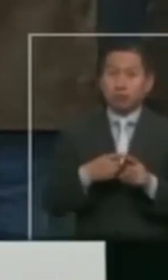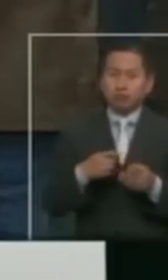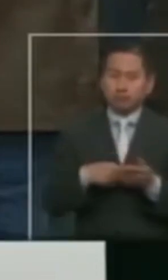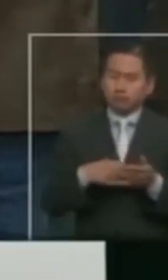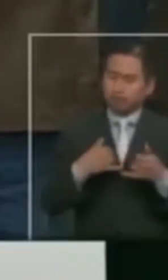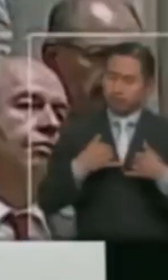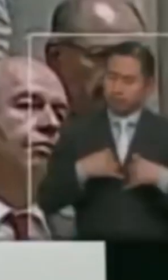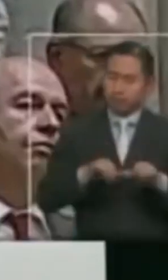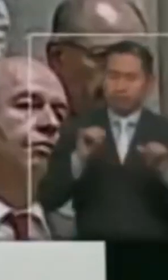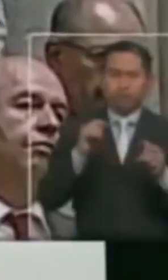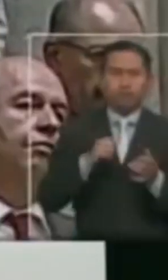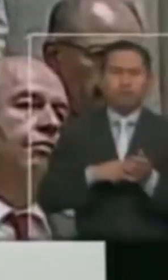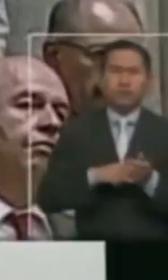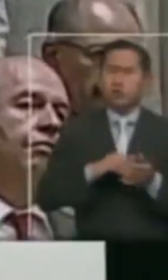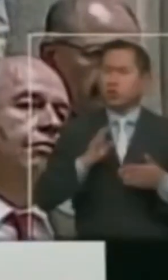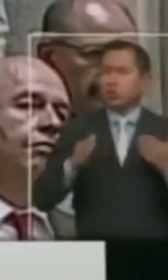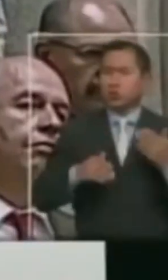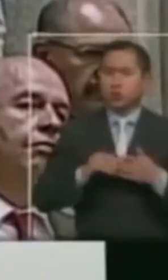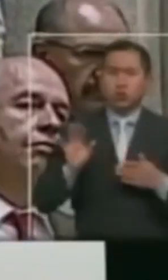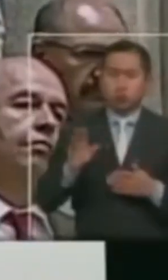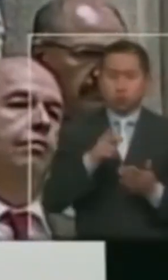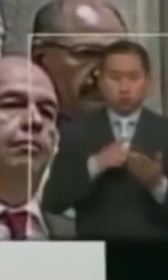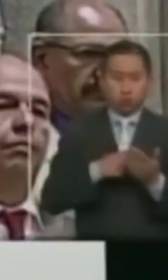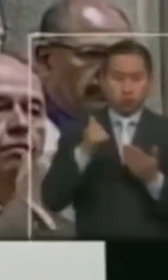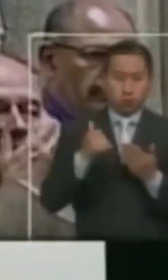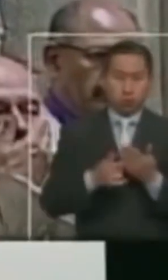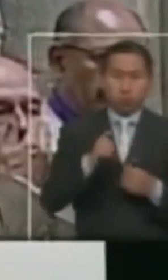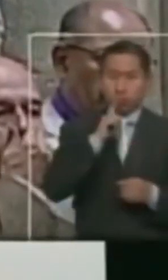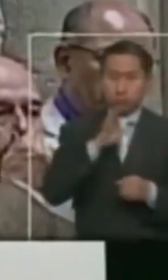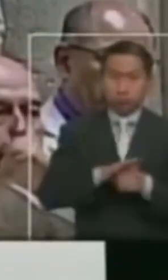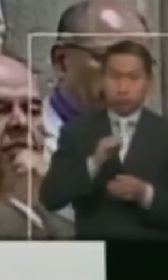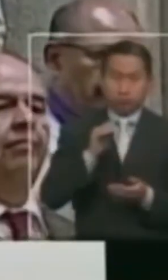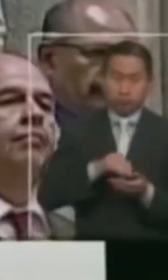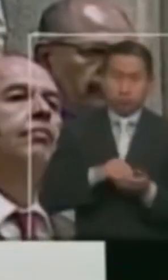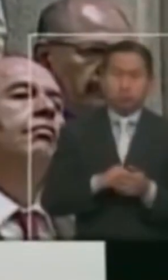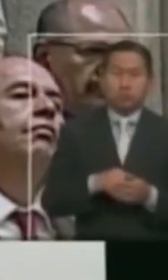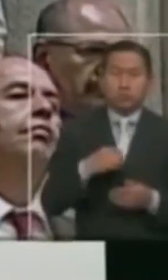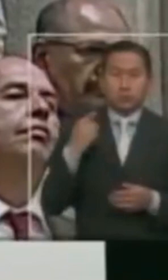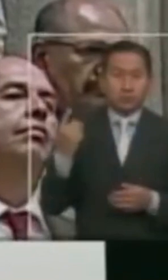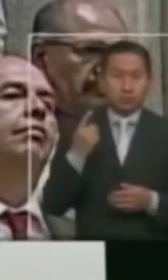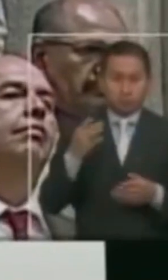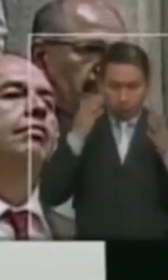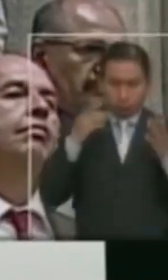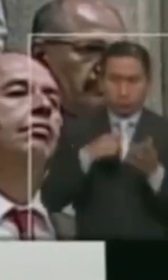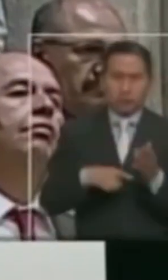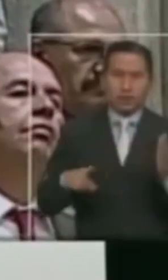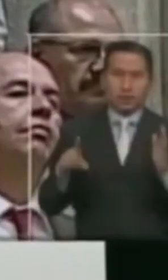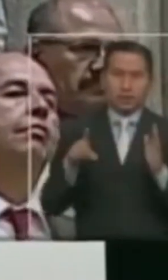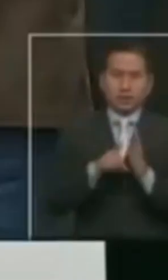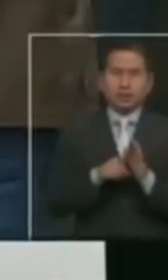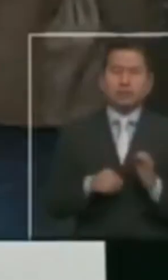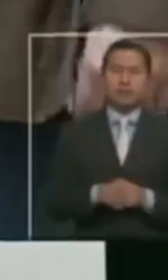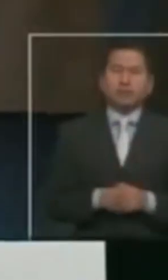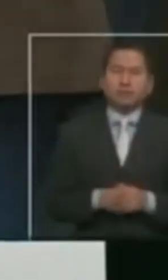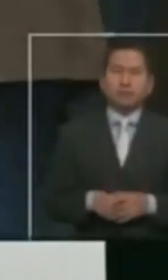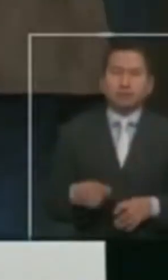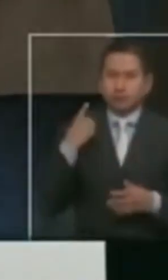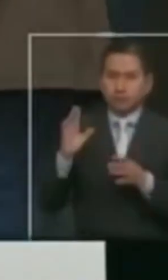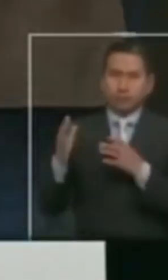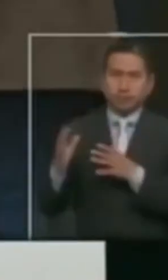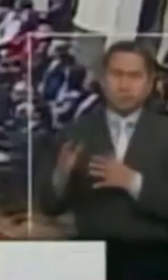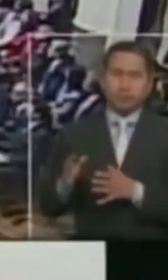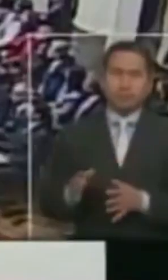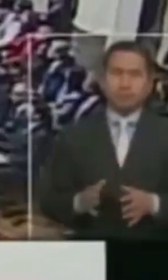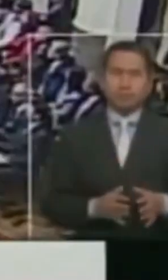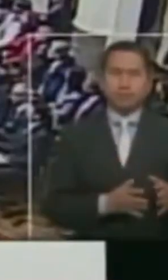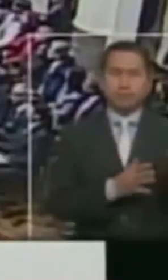pueda o no tenerle miedo a su candidatura. Le tenemos preocupación a que el país pueda estar inestable a raíz de una mala decisión,